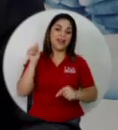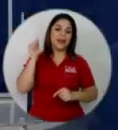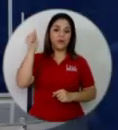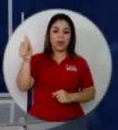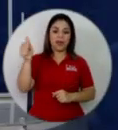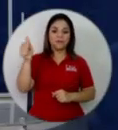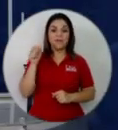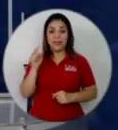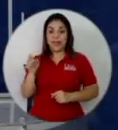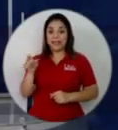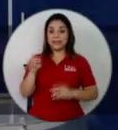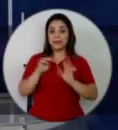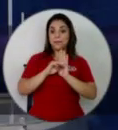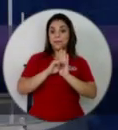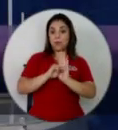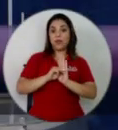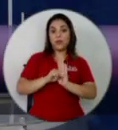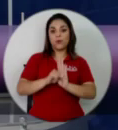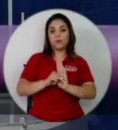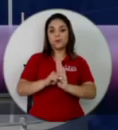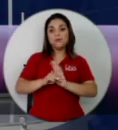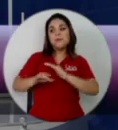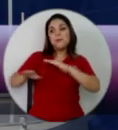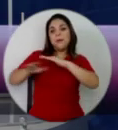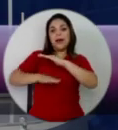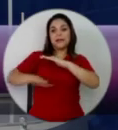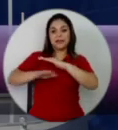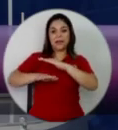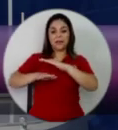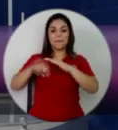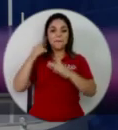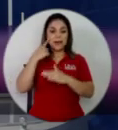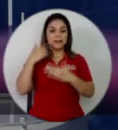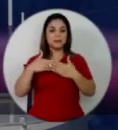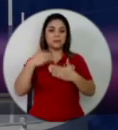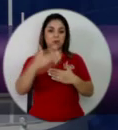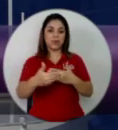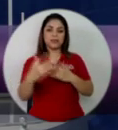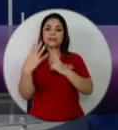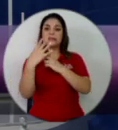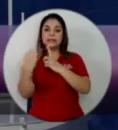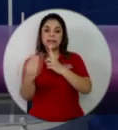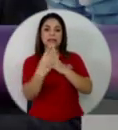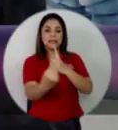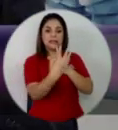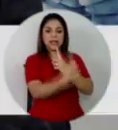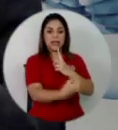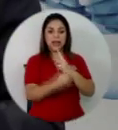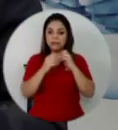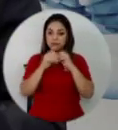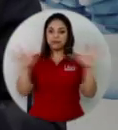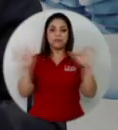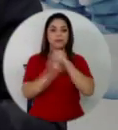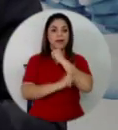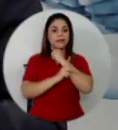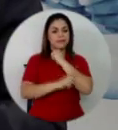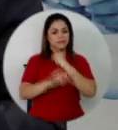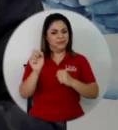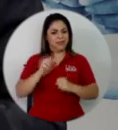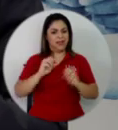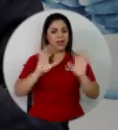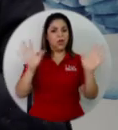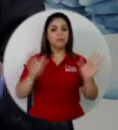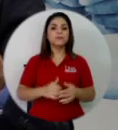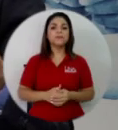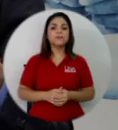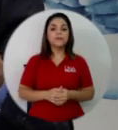modelo que podría servir de base para futuras sedes interuniversitarias en todo el país. Efectivamente, y más hoy en día creo que eso tiene más